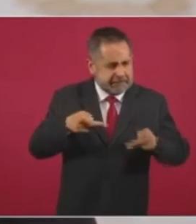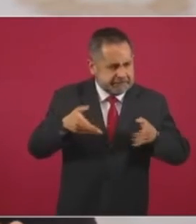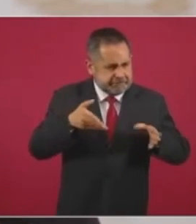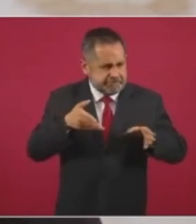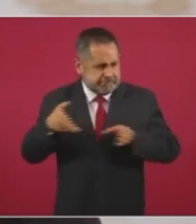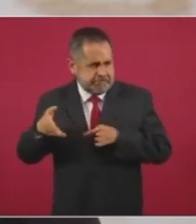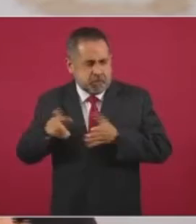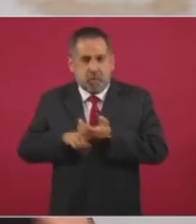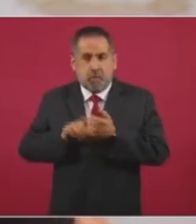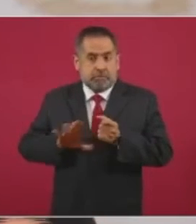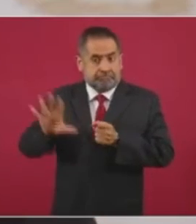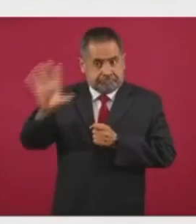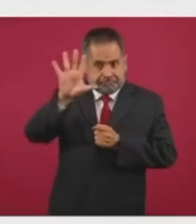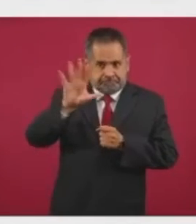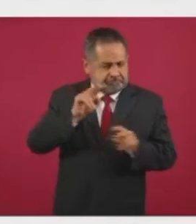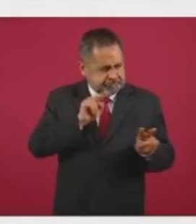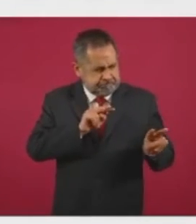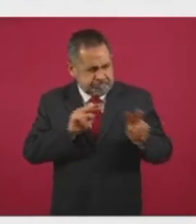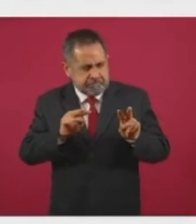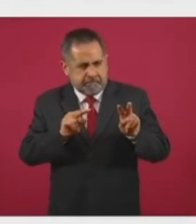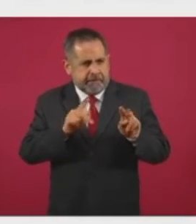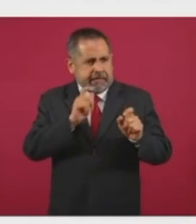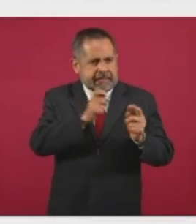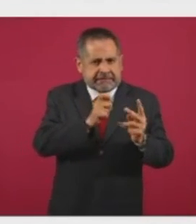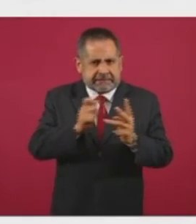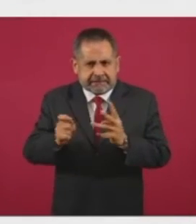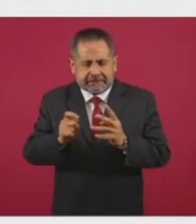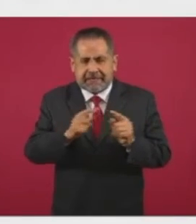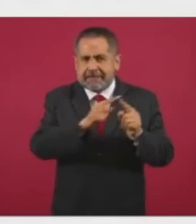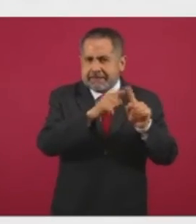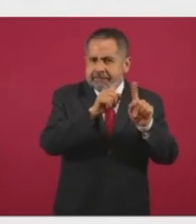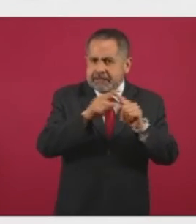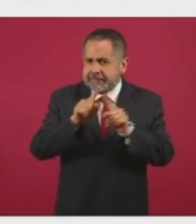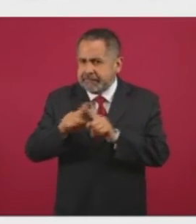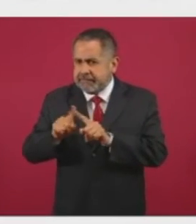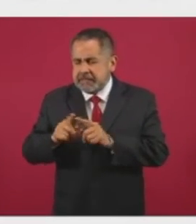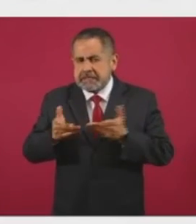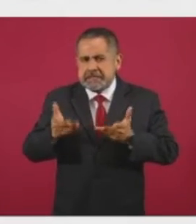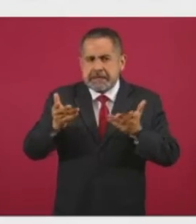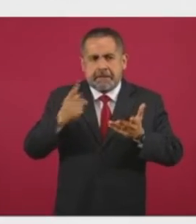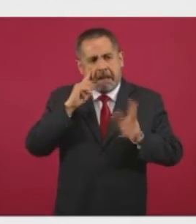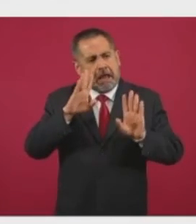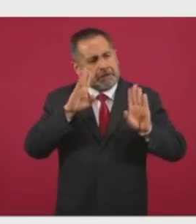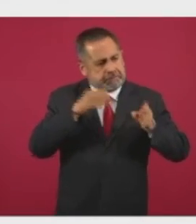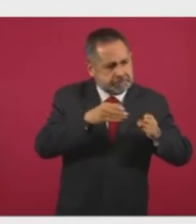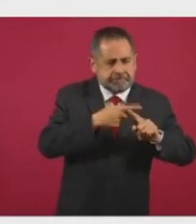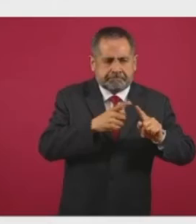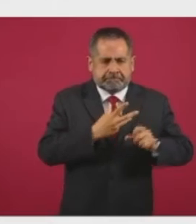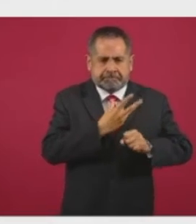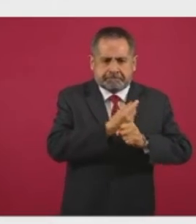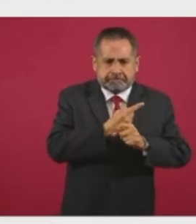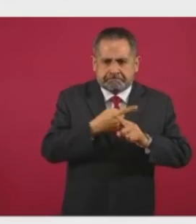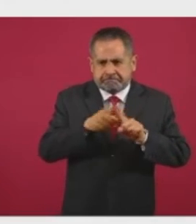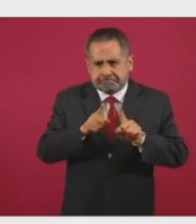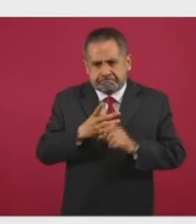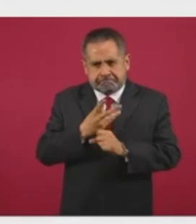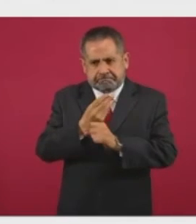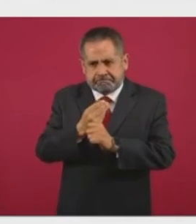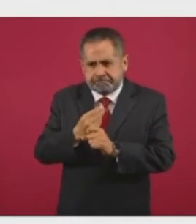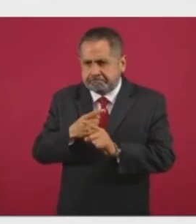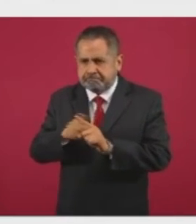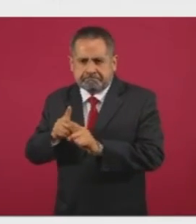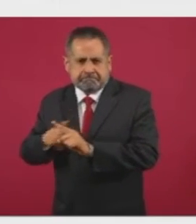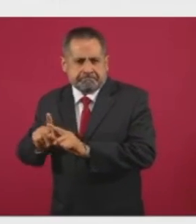nos permita identificar otras brechas que se presentan en esta población para incidir. Lo peor que podemos hacer para